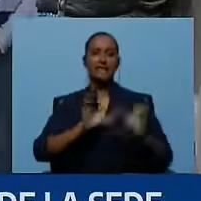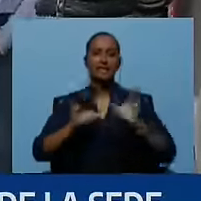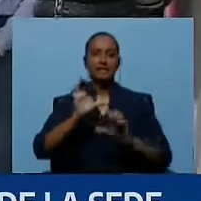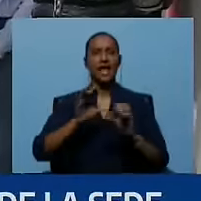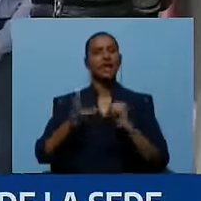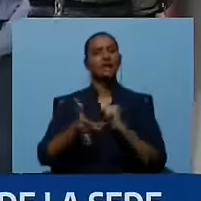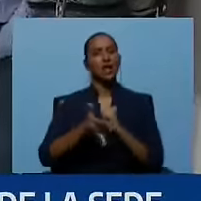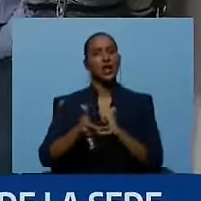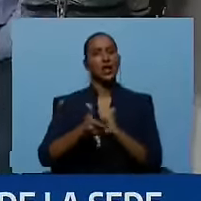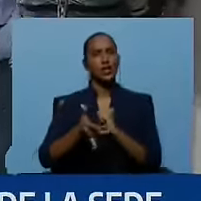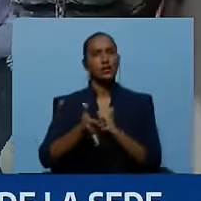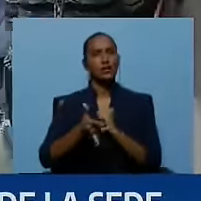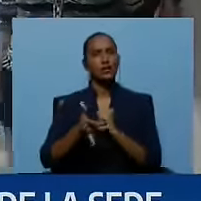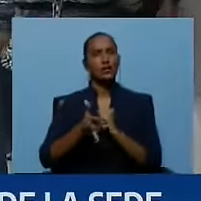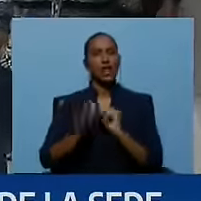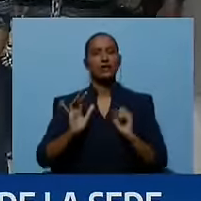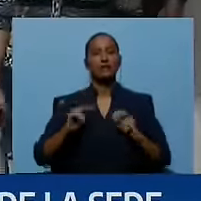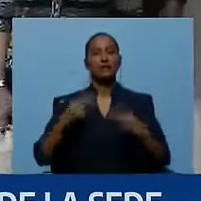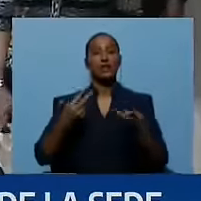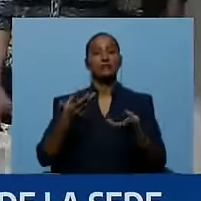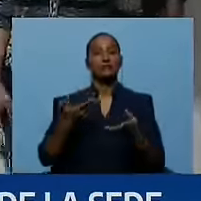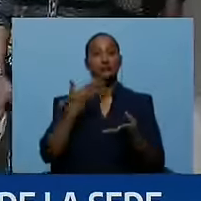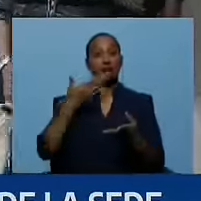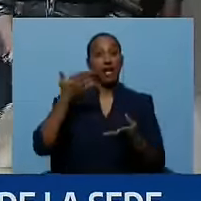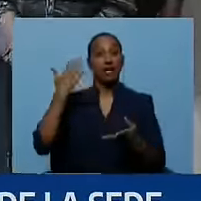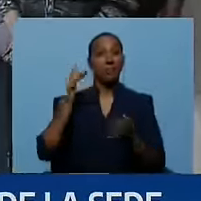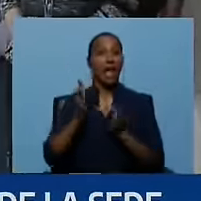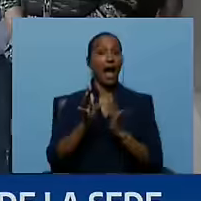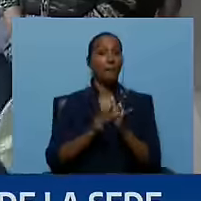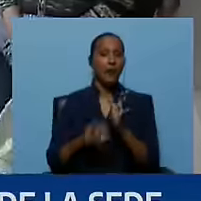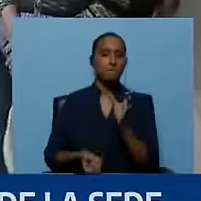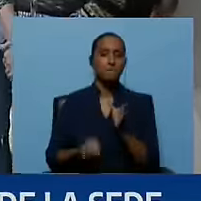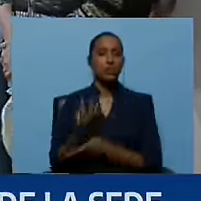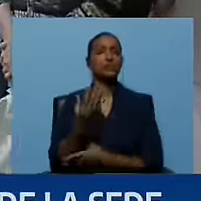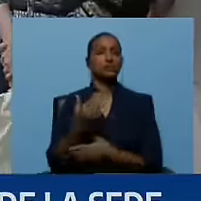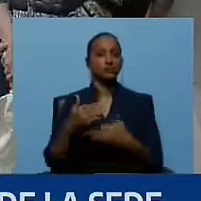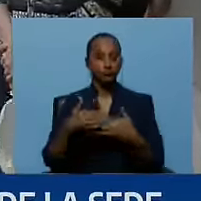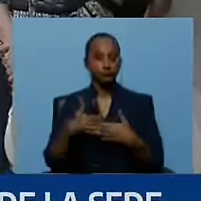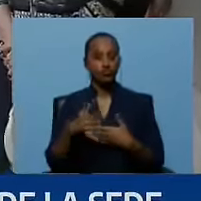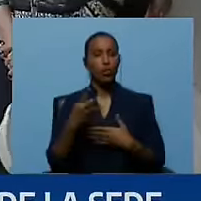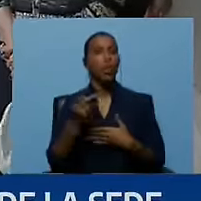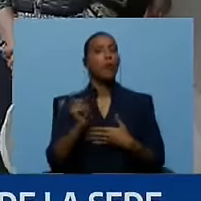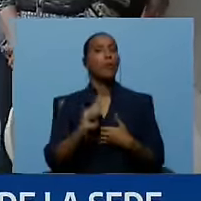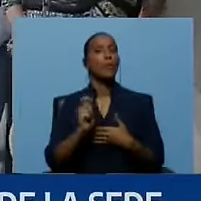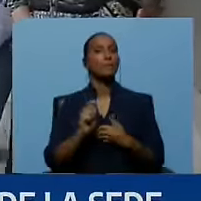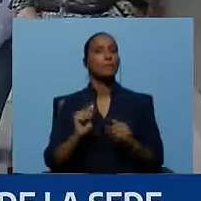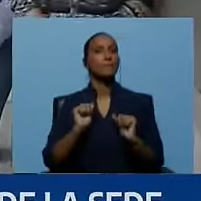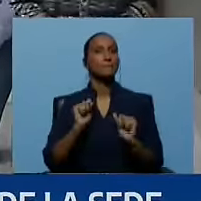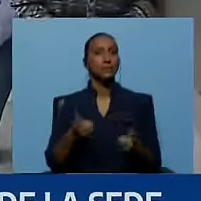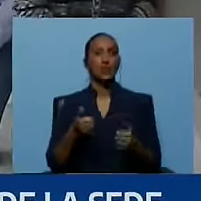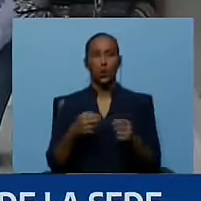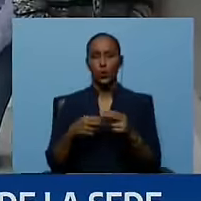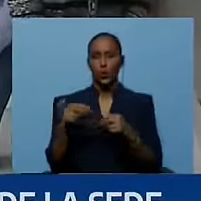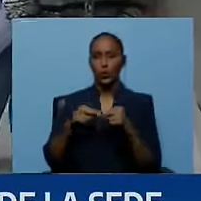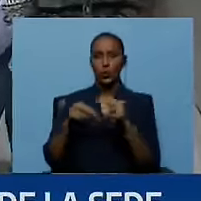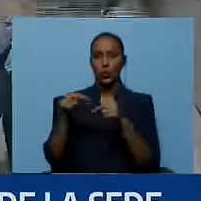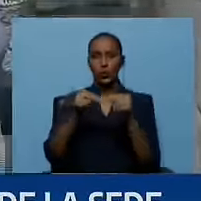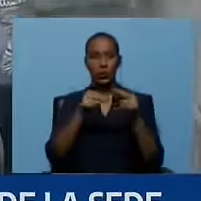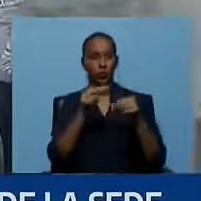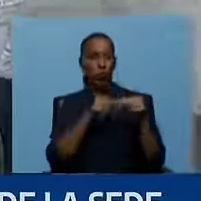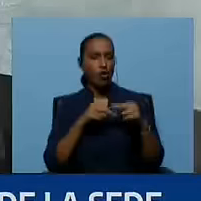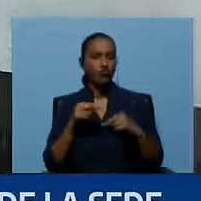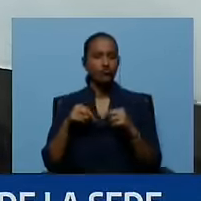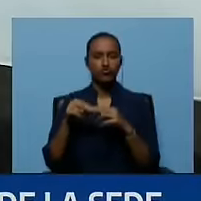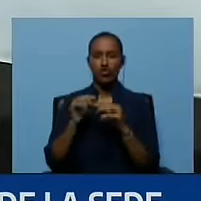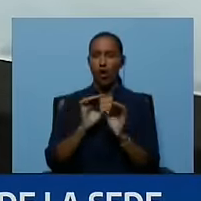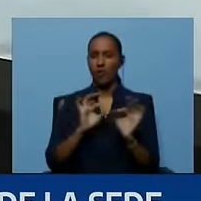Tecnología e Innovación, que nació en abril. Y apenas a 4 meses de su nacimiento, aquí tengo una obra